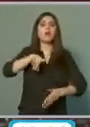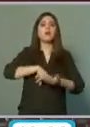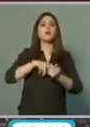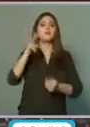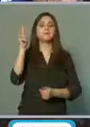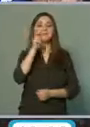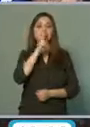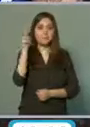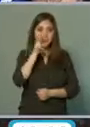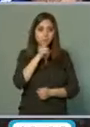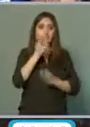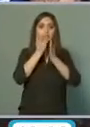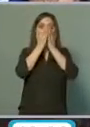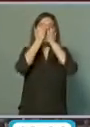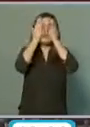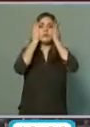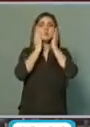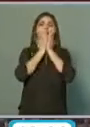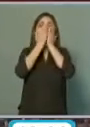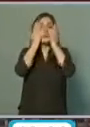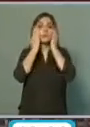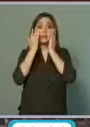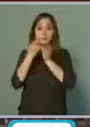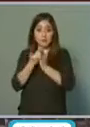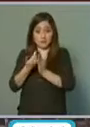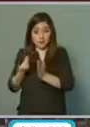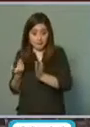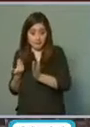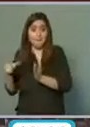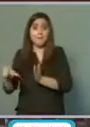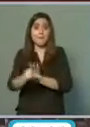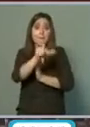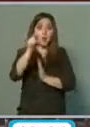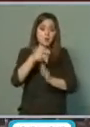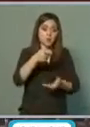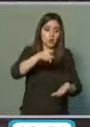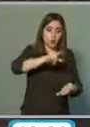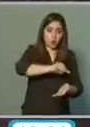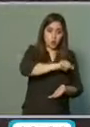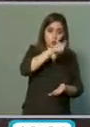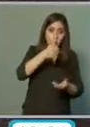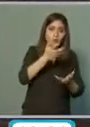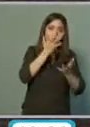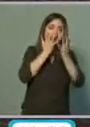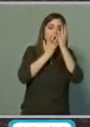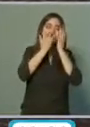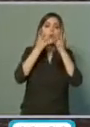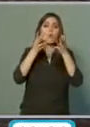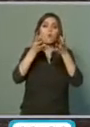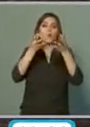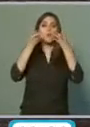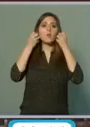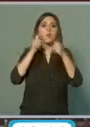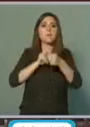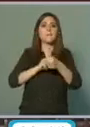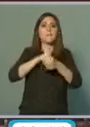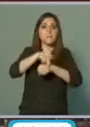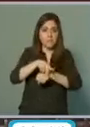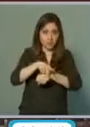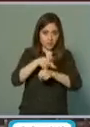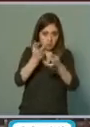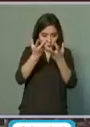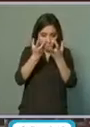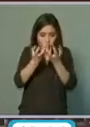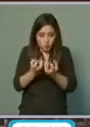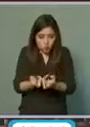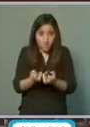la preparas para que los otros productos penetren más rápido a capa más profunda de la piel, pero independientemente